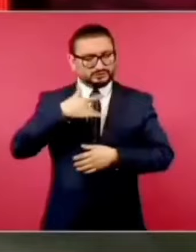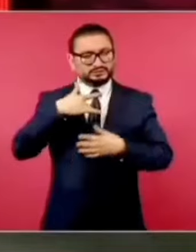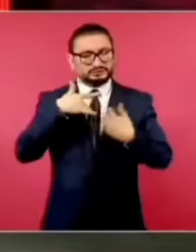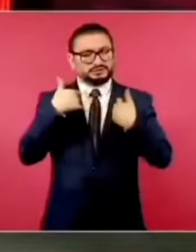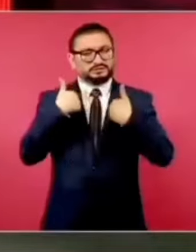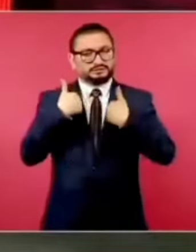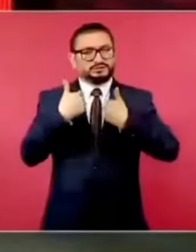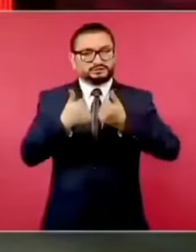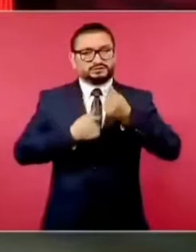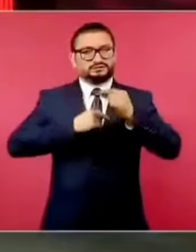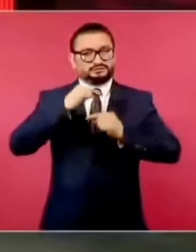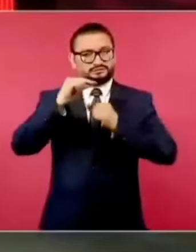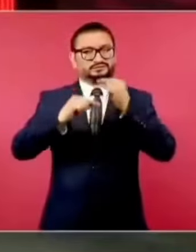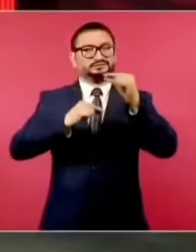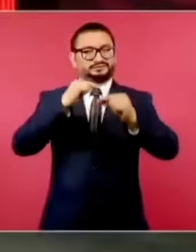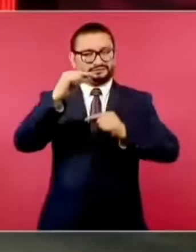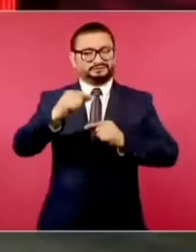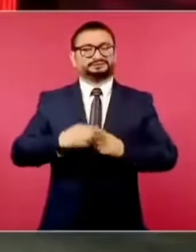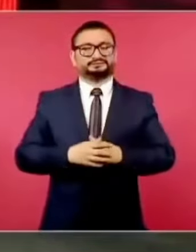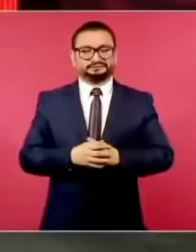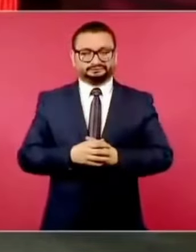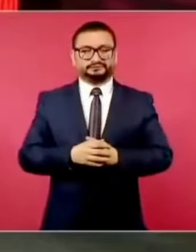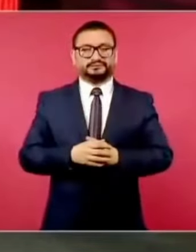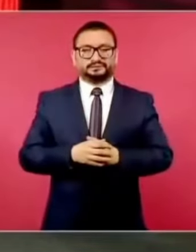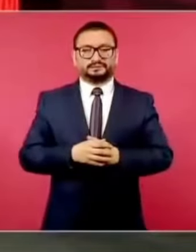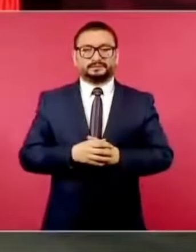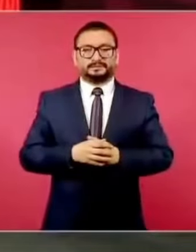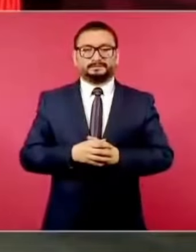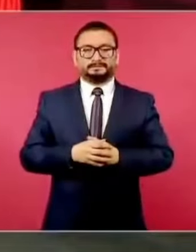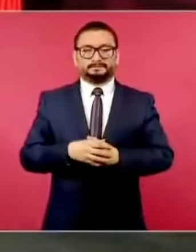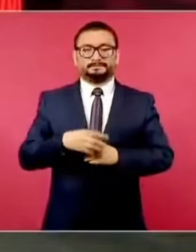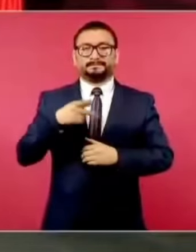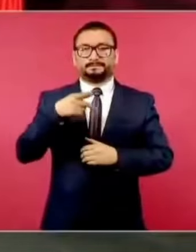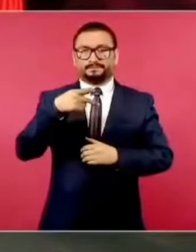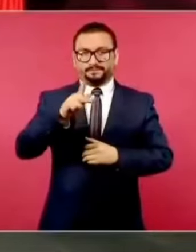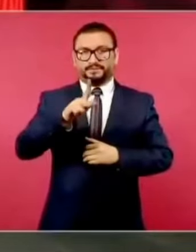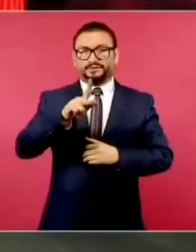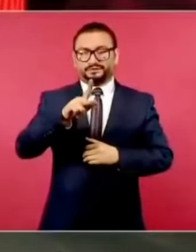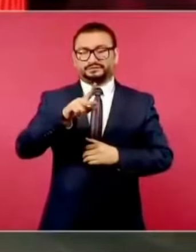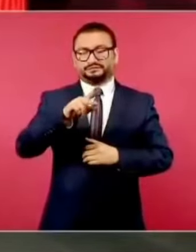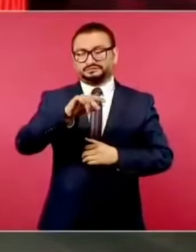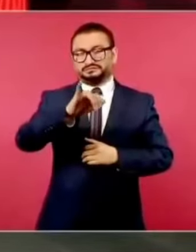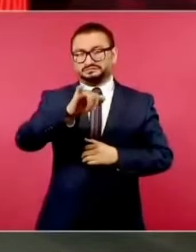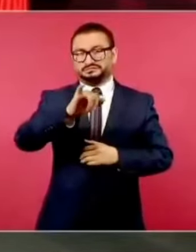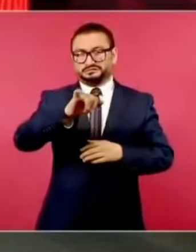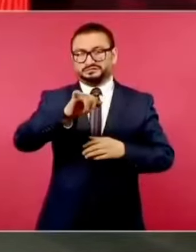poco a poco, pero sí es importante el momento.